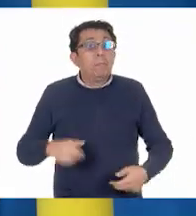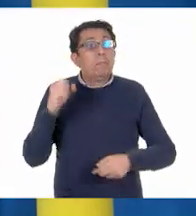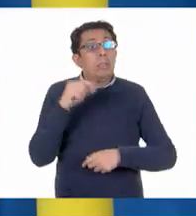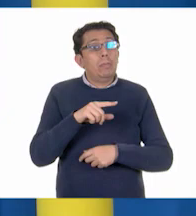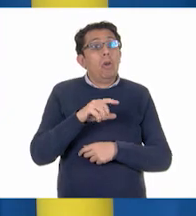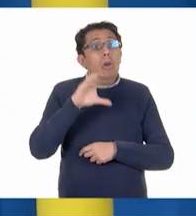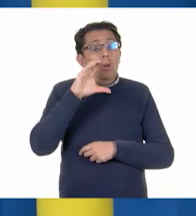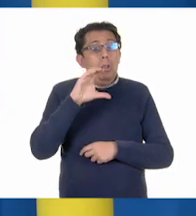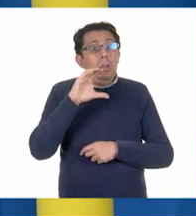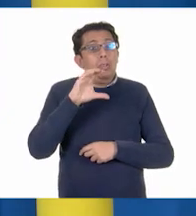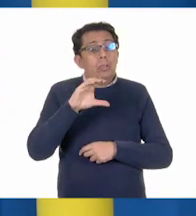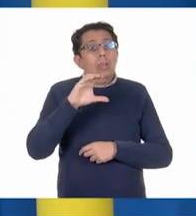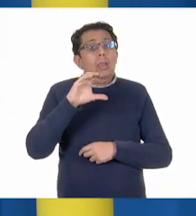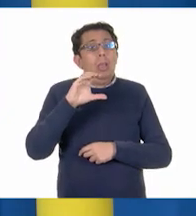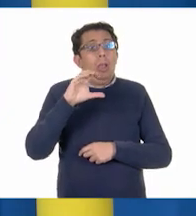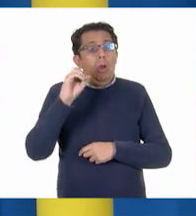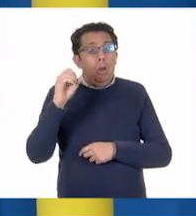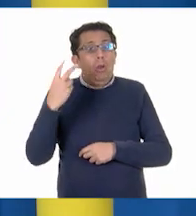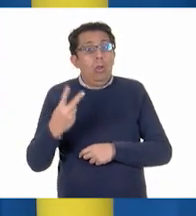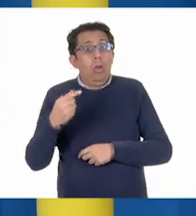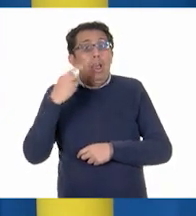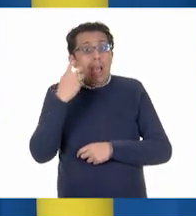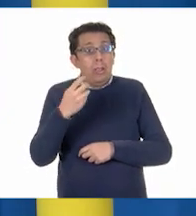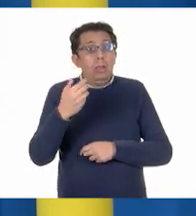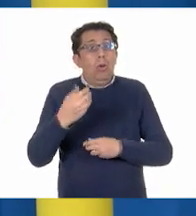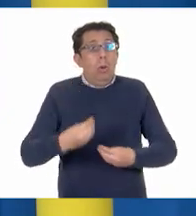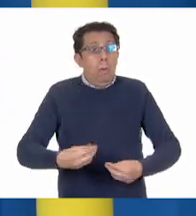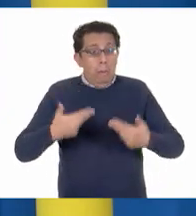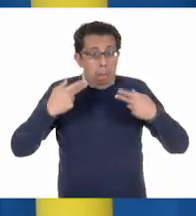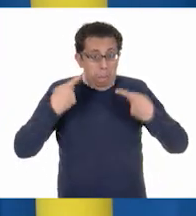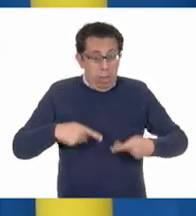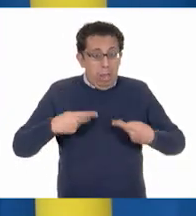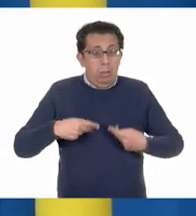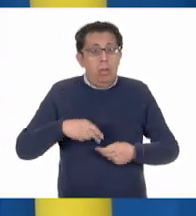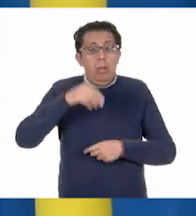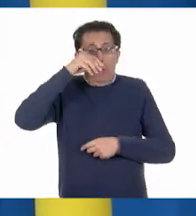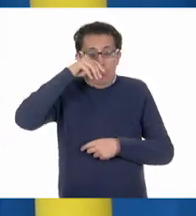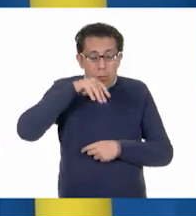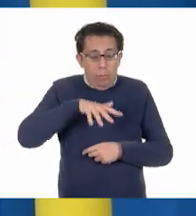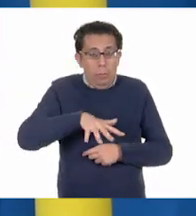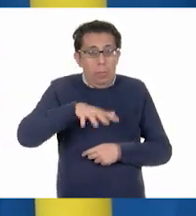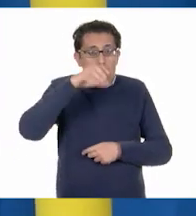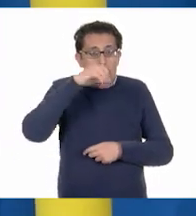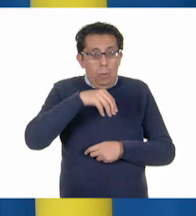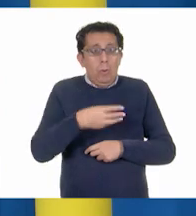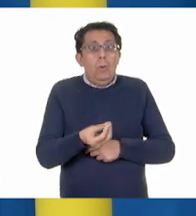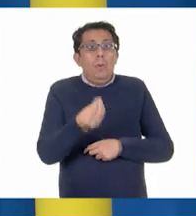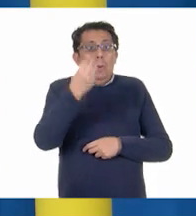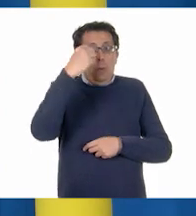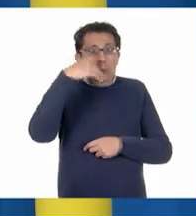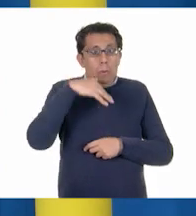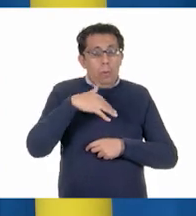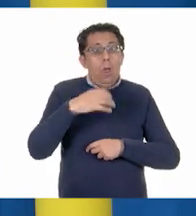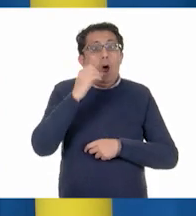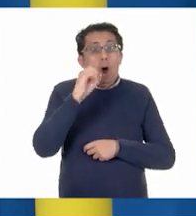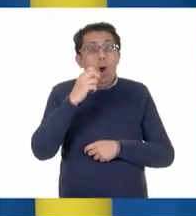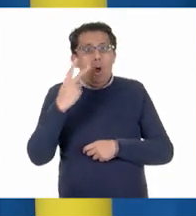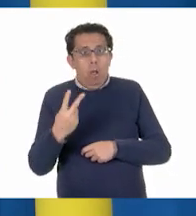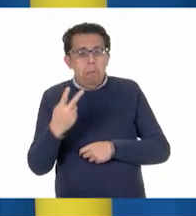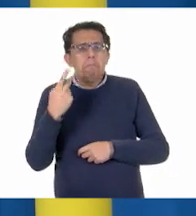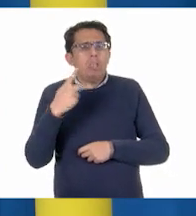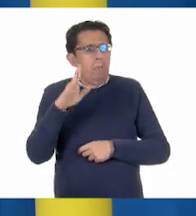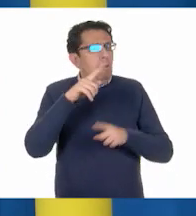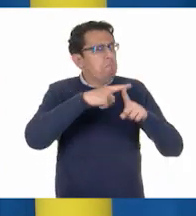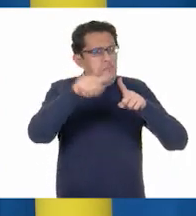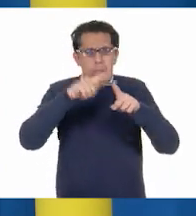de carbono lo emitimos los seres vivos que respiramos al intercambiarlo por el oxígeno, pero también lo producen otros procesos